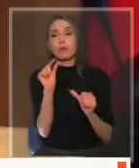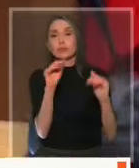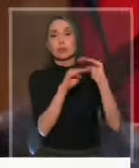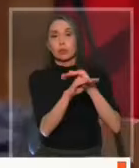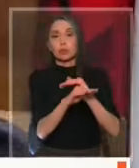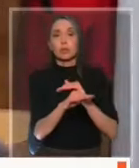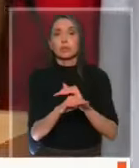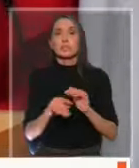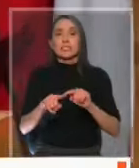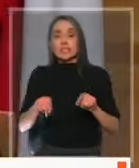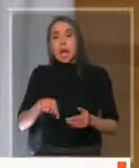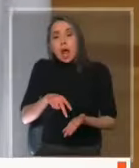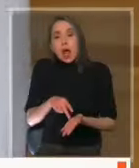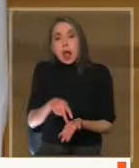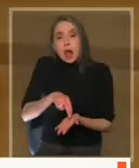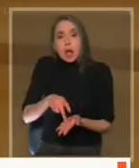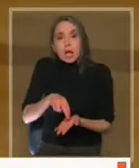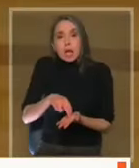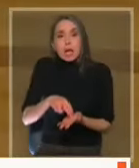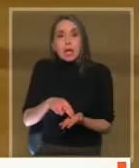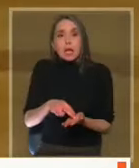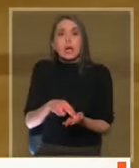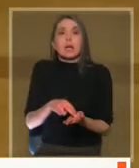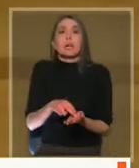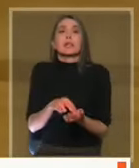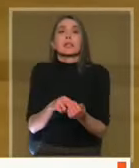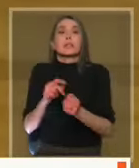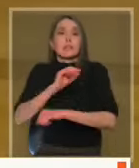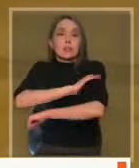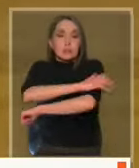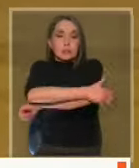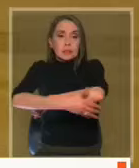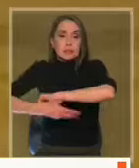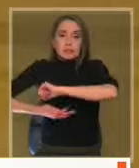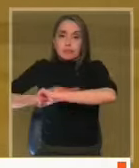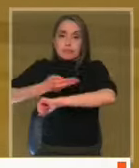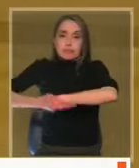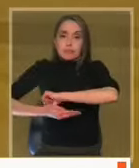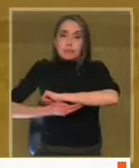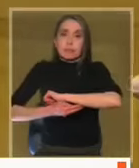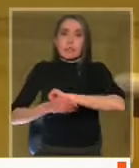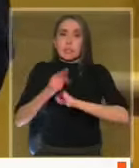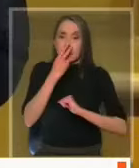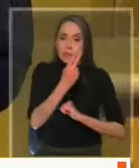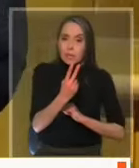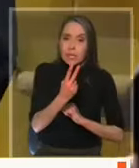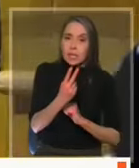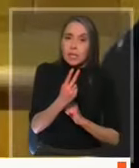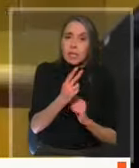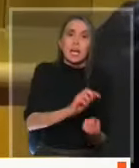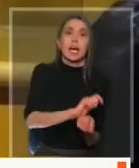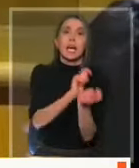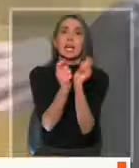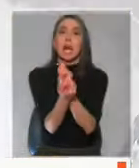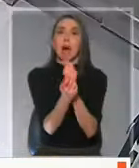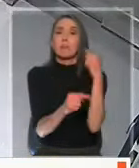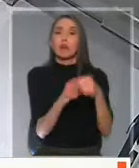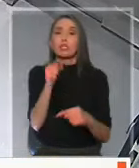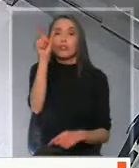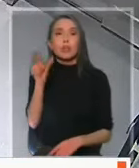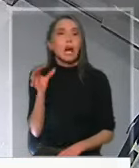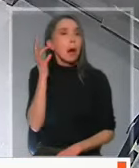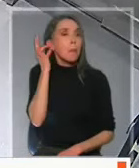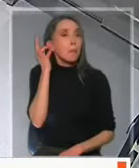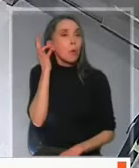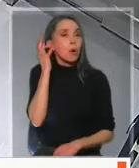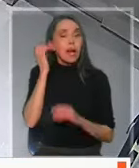ingresó a la sala cojeando y con un cabestrillo en su brazo derecho. La escena anticipó el vuelco que tuvo la historia de la mujer que en